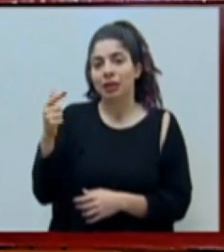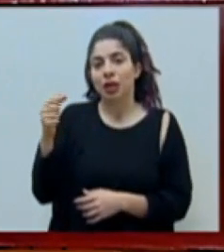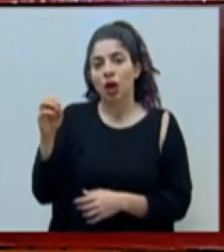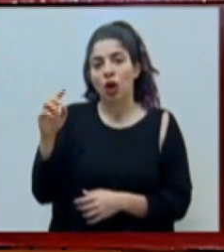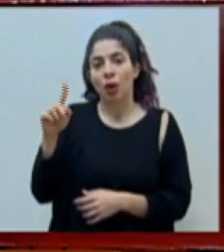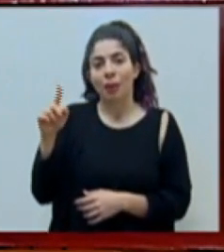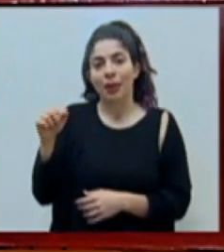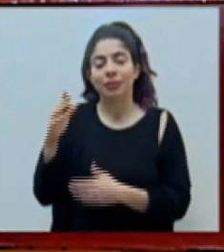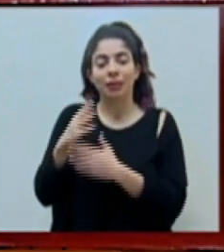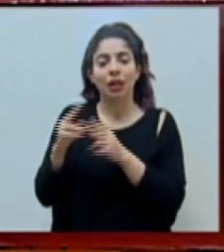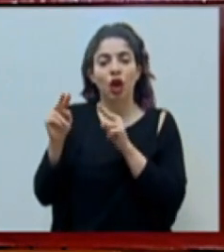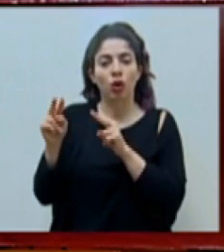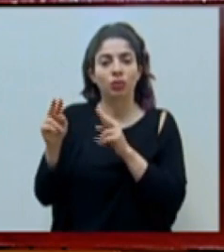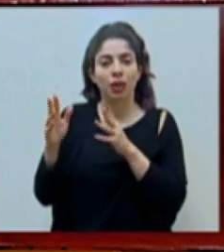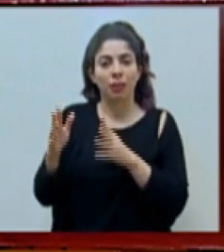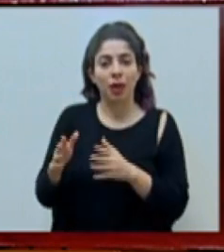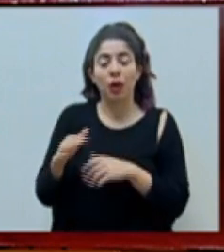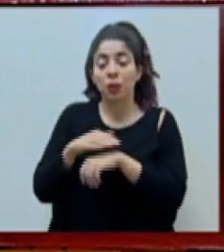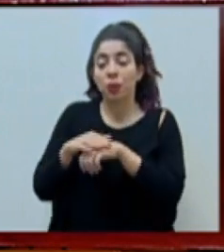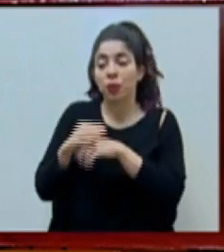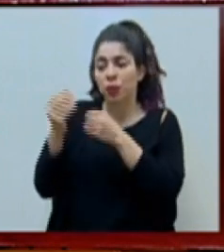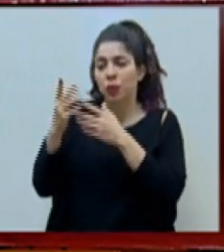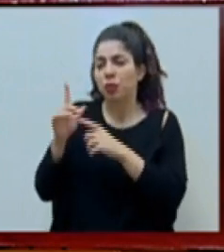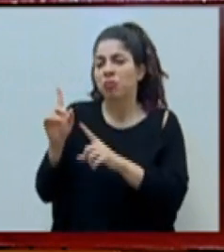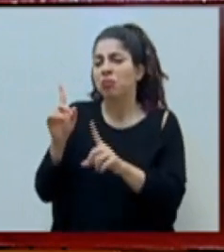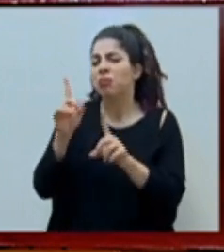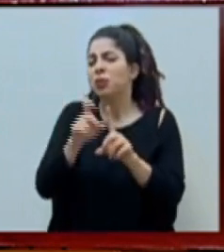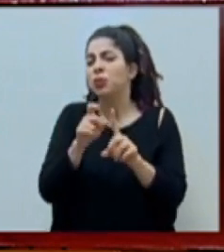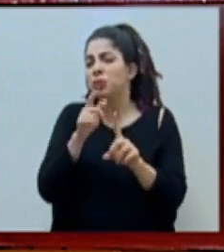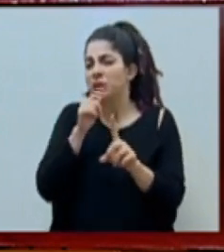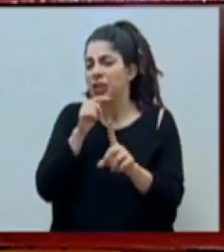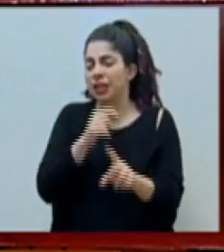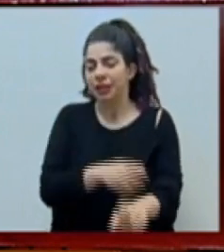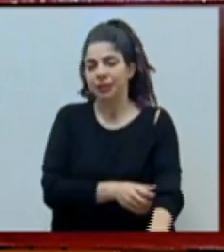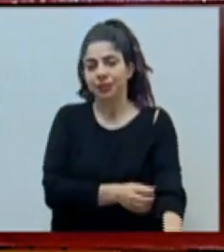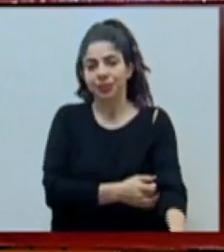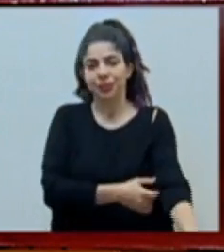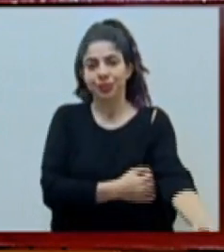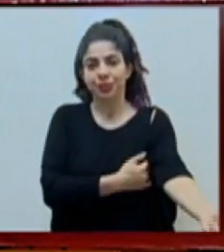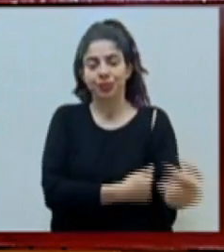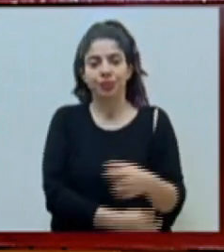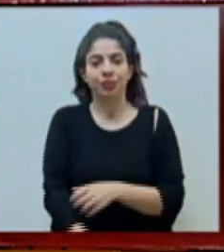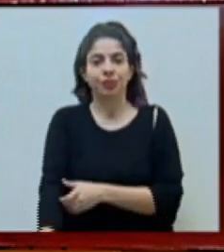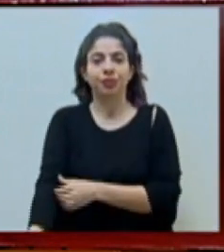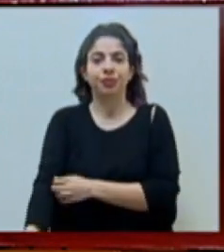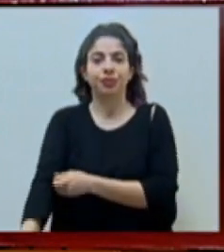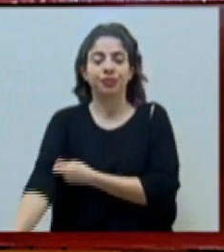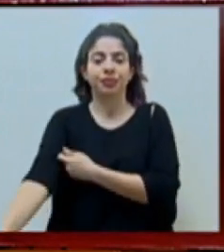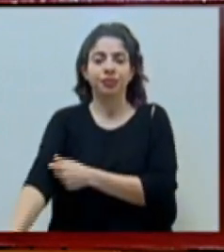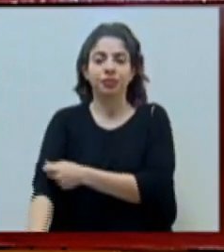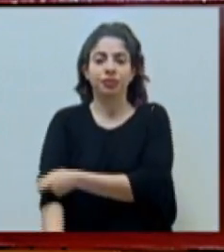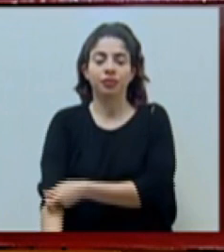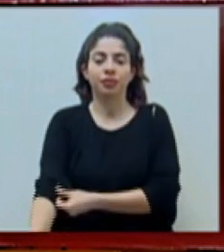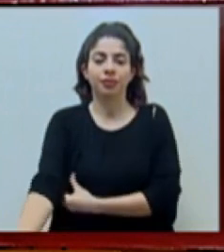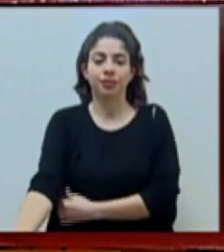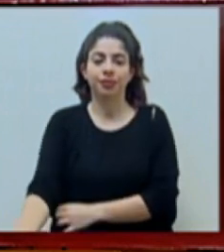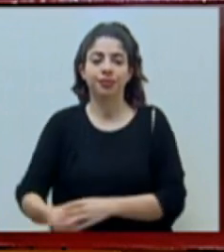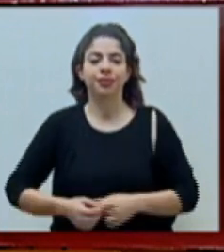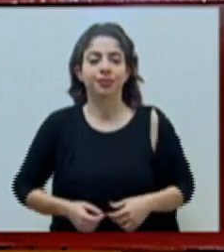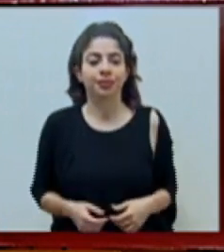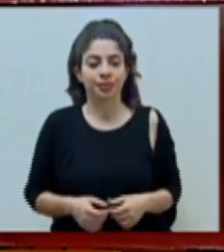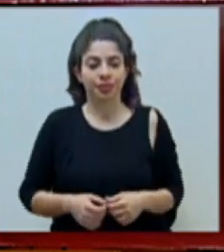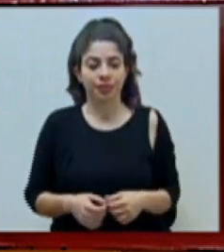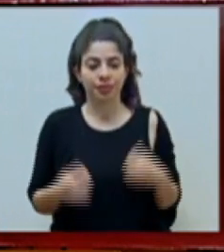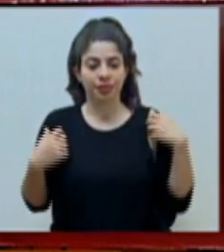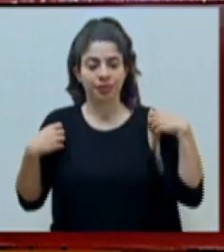Observador. Por favor, colega, indicar hacia cuál jerarca estaría dirigida su consulta.